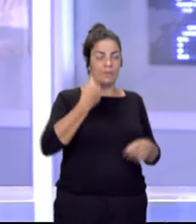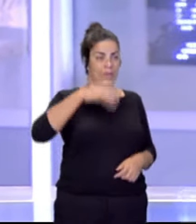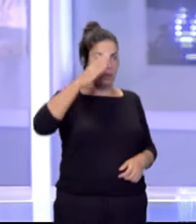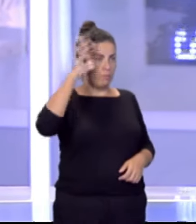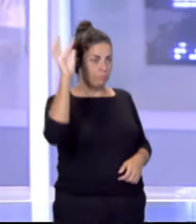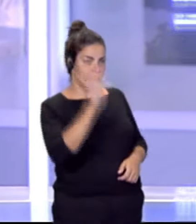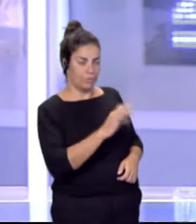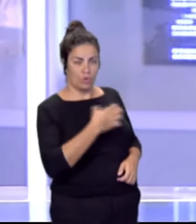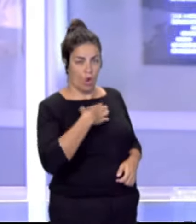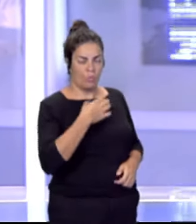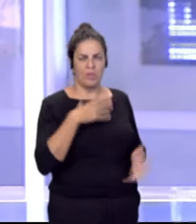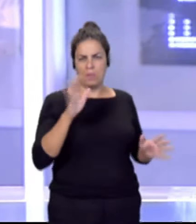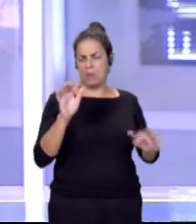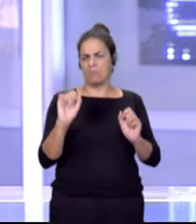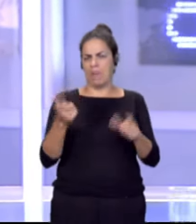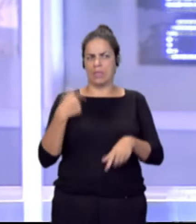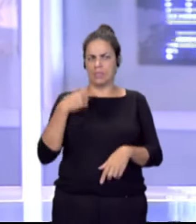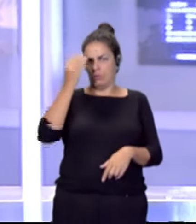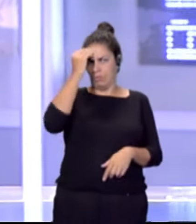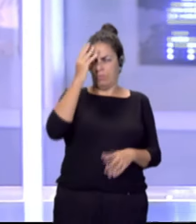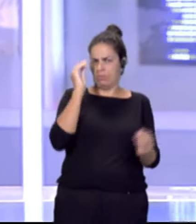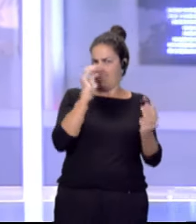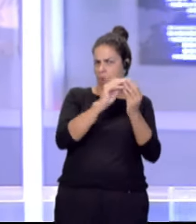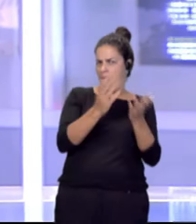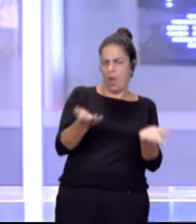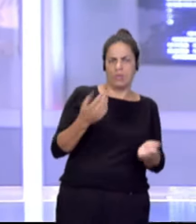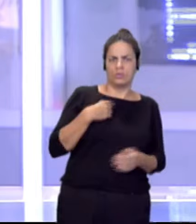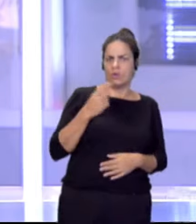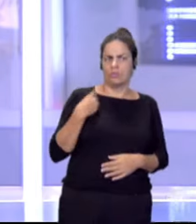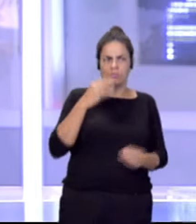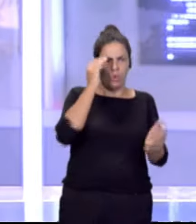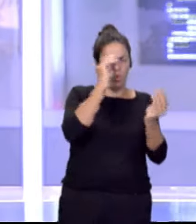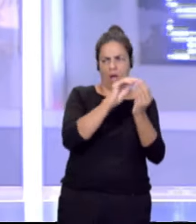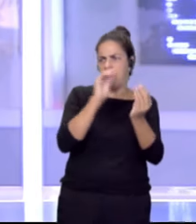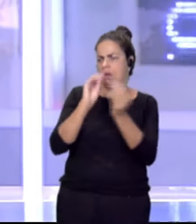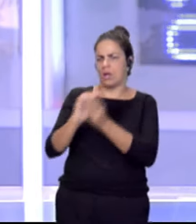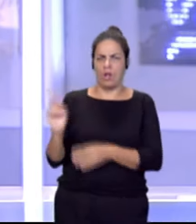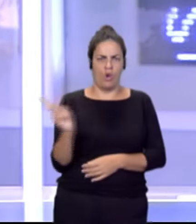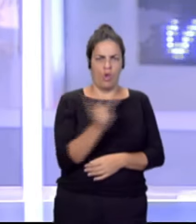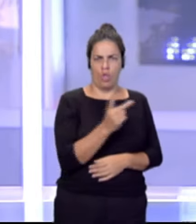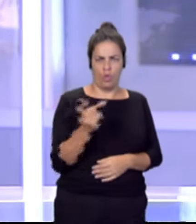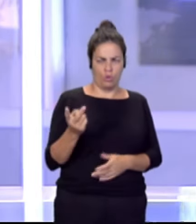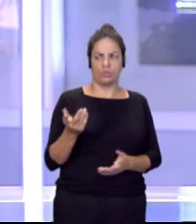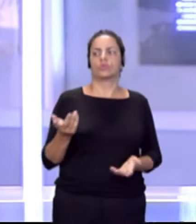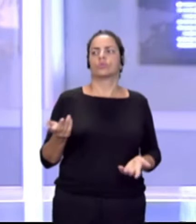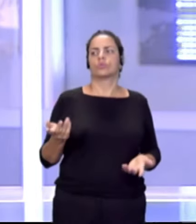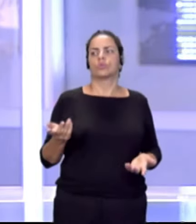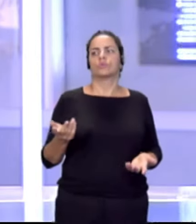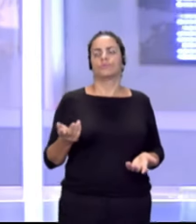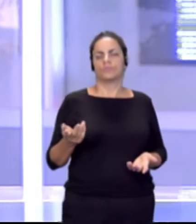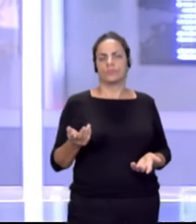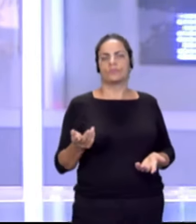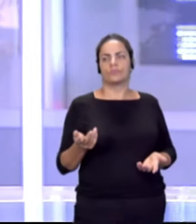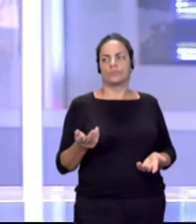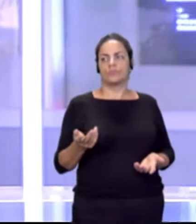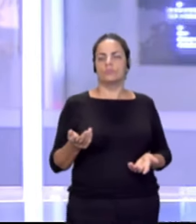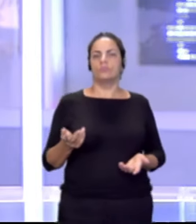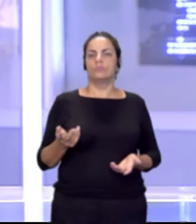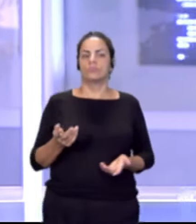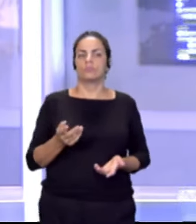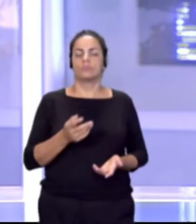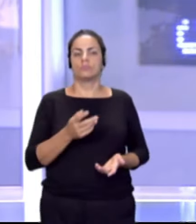se asemeja a la tesis que yo planteaba. Estoy absolutamente de acuerdo, tanto con el señor Estebanes como con Casimiro Crubelo, de la agrupación socialista La Gomera, presidente del Cabildo Insular